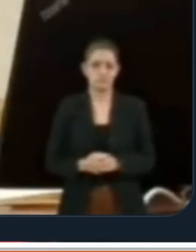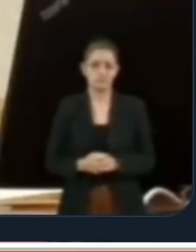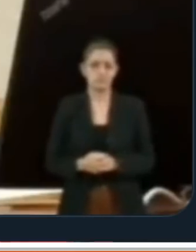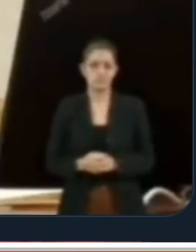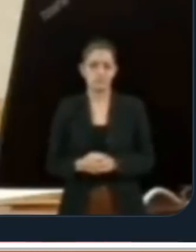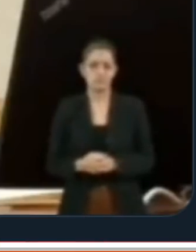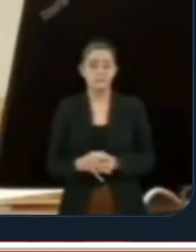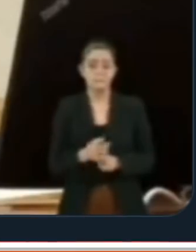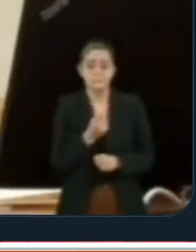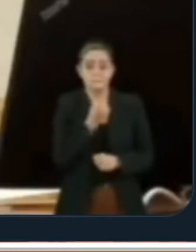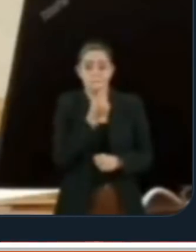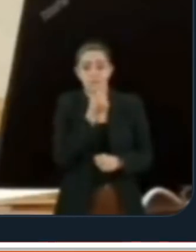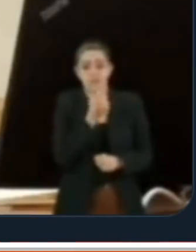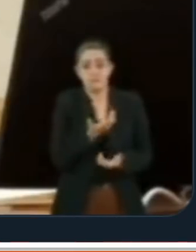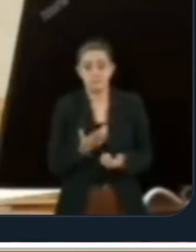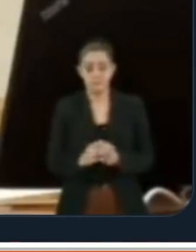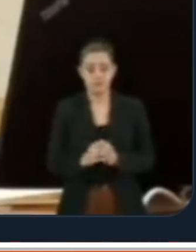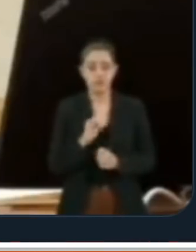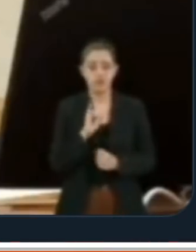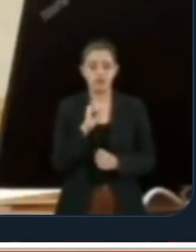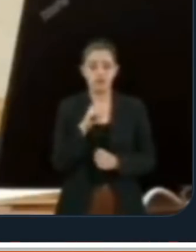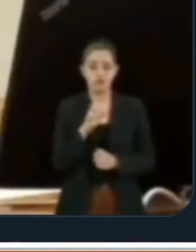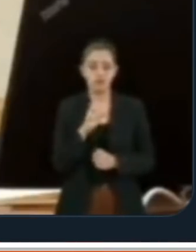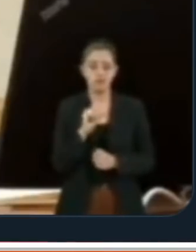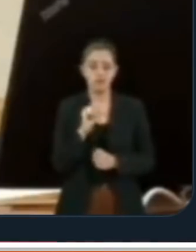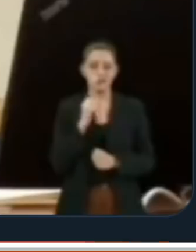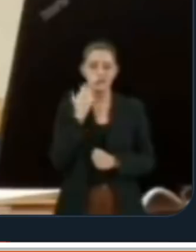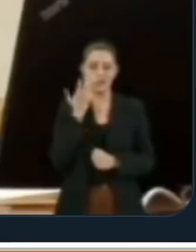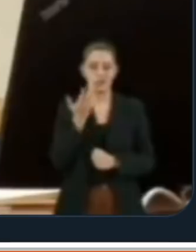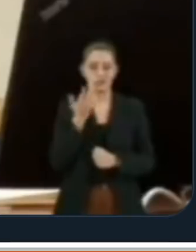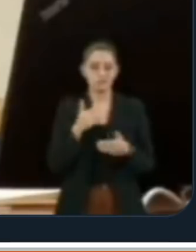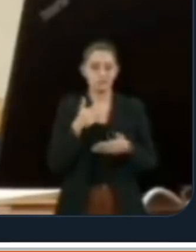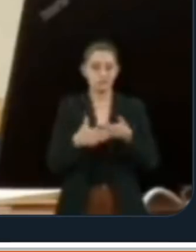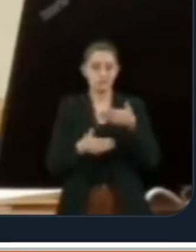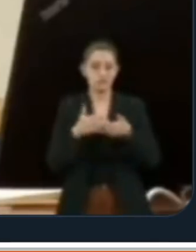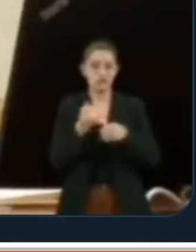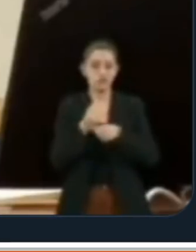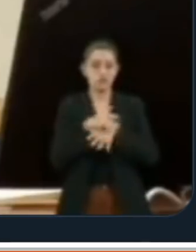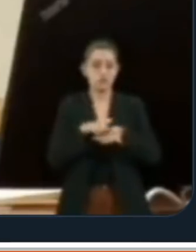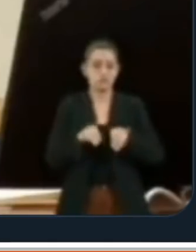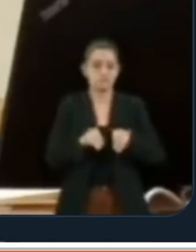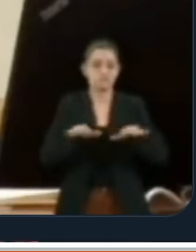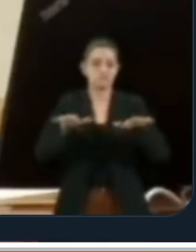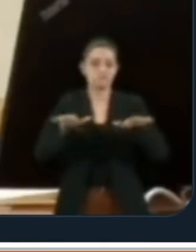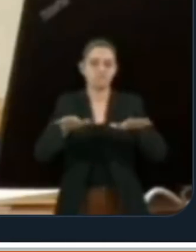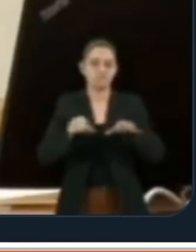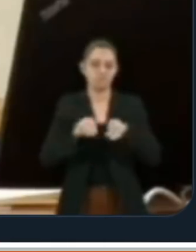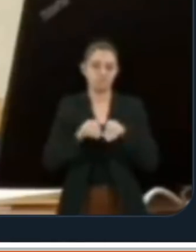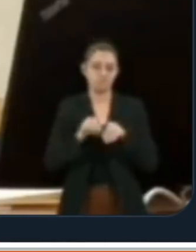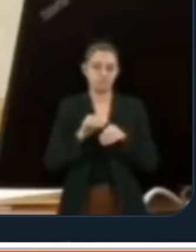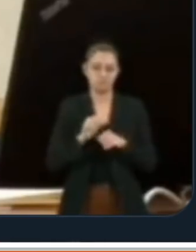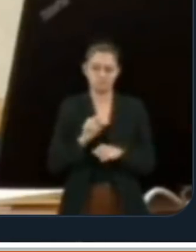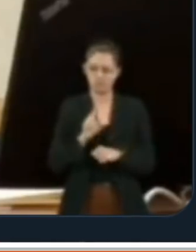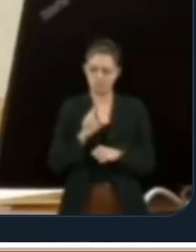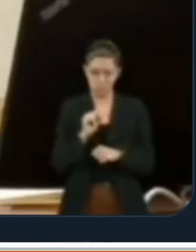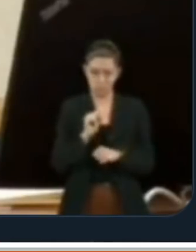Se dice que el INE no quiere la difusión de la revocación, no está difundiendo la revocación de mandato. Probablemente